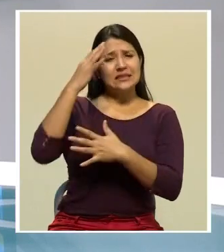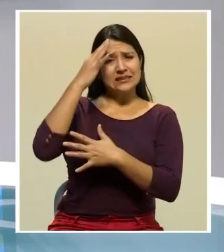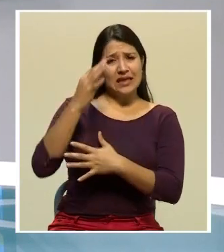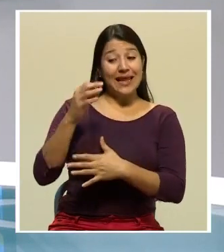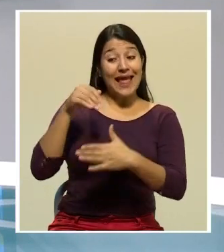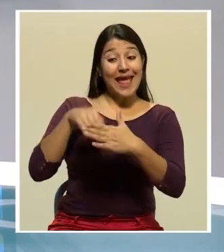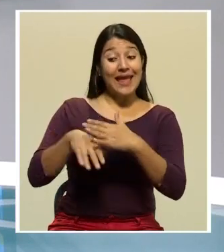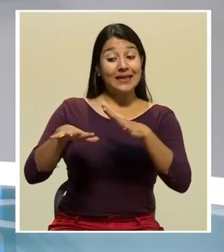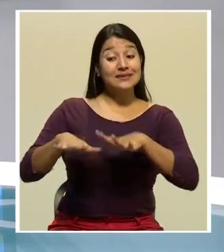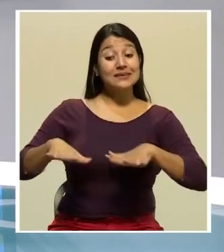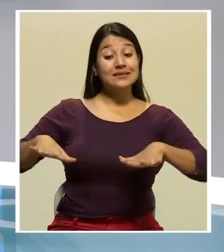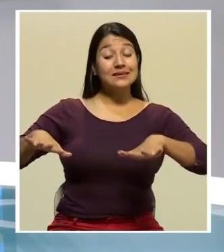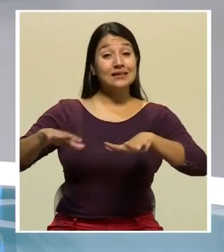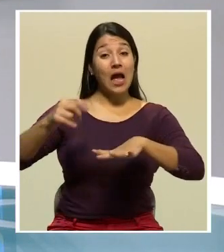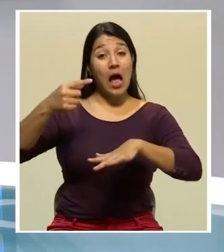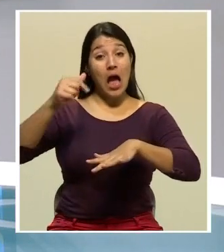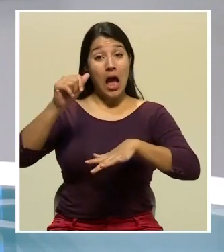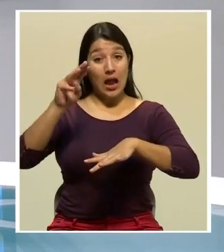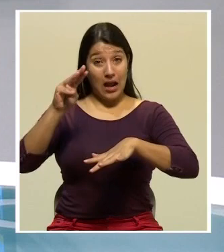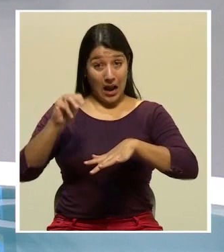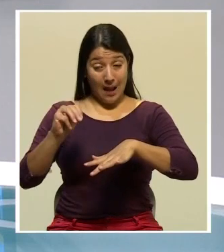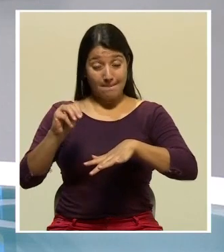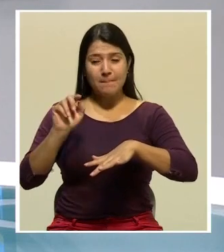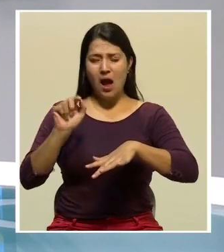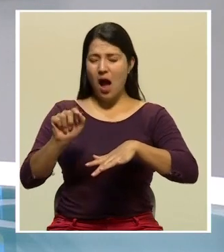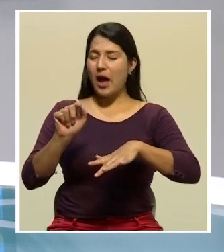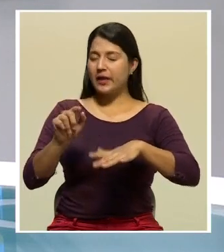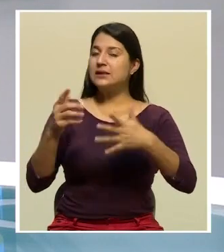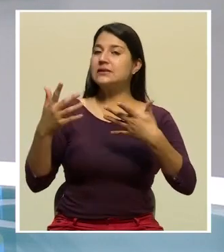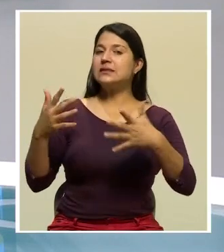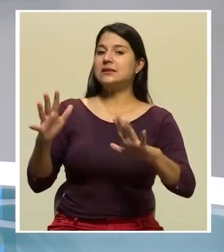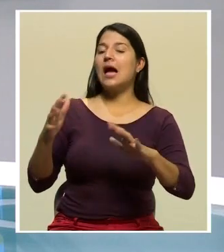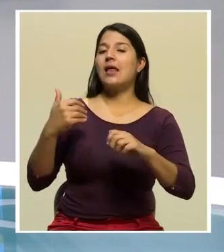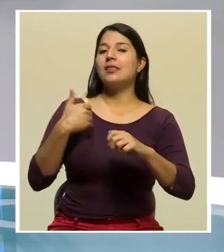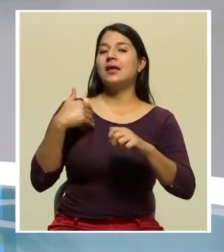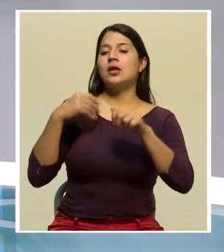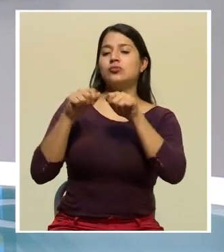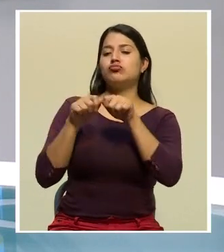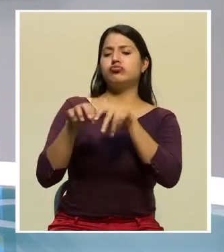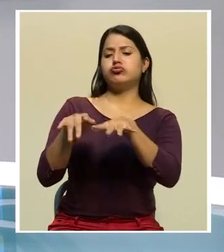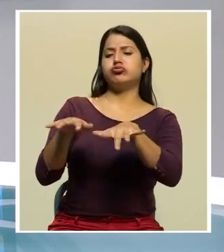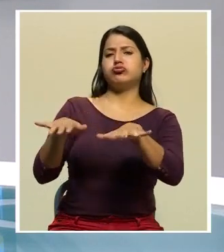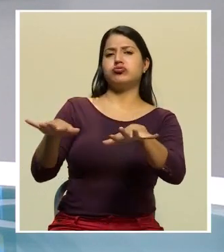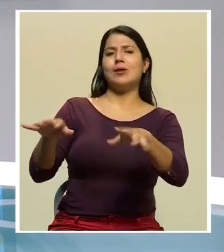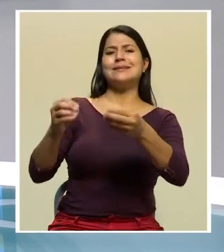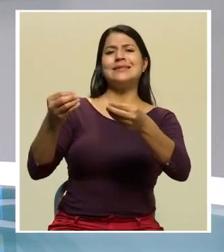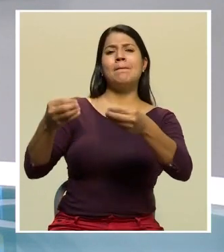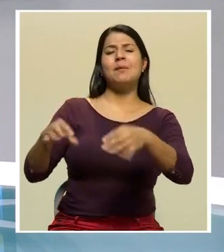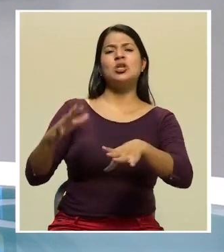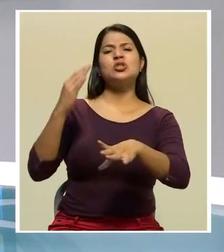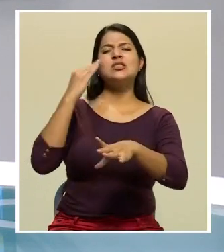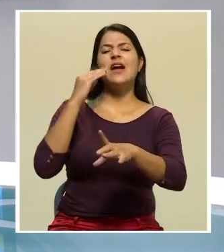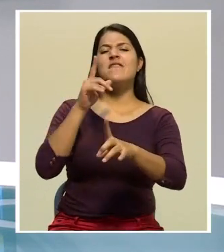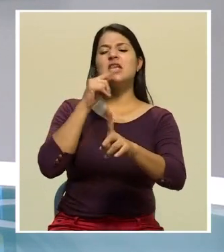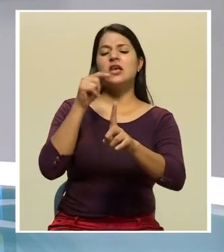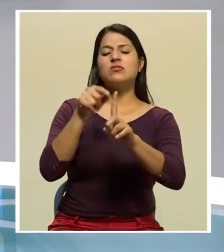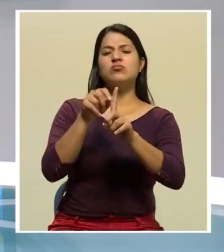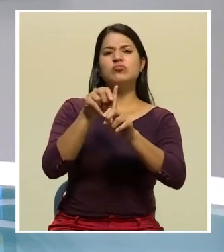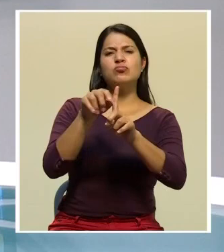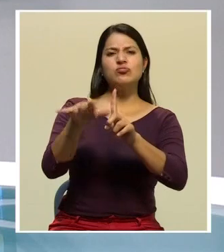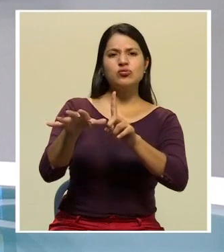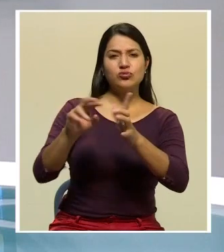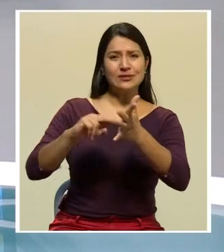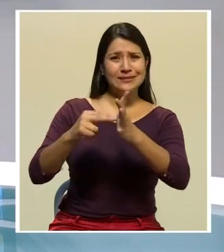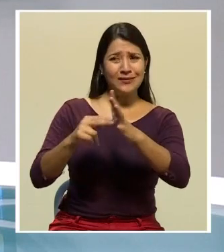área metropolitana como una zona en la que existe transmisión comunitaria del virus y señalaron que el